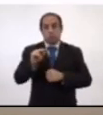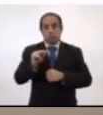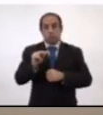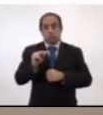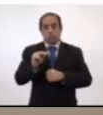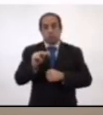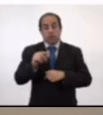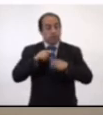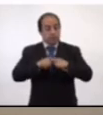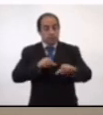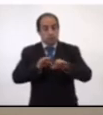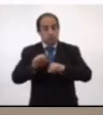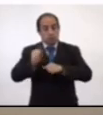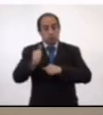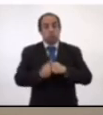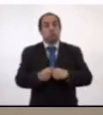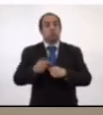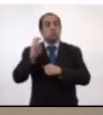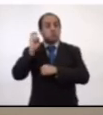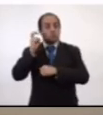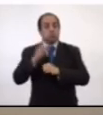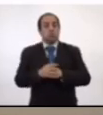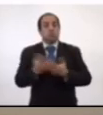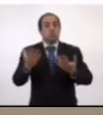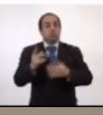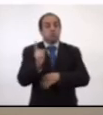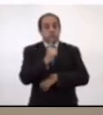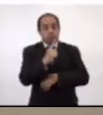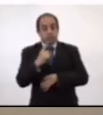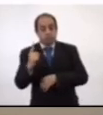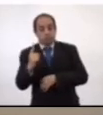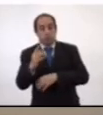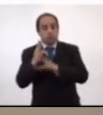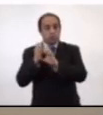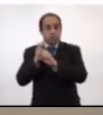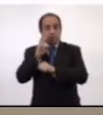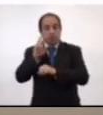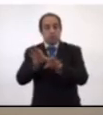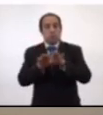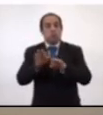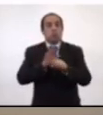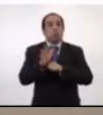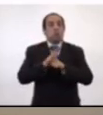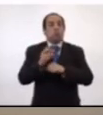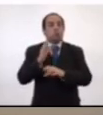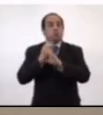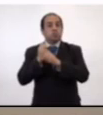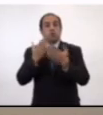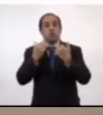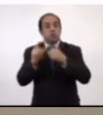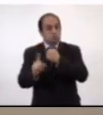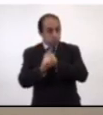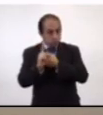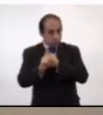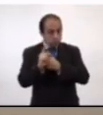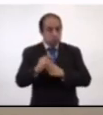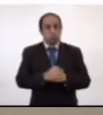las rutas. Se hizo el recorrido con ellos en el Metrobús para que vean la operación del Metrobús de tal manera que no tengamos un problema